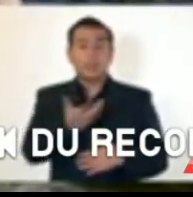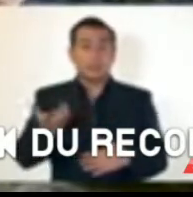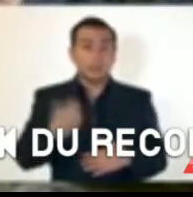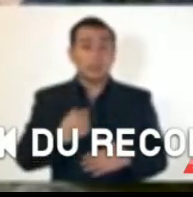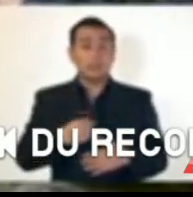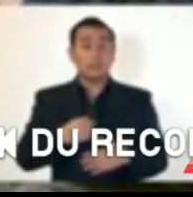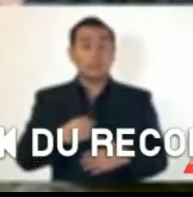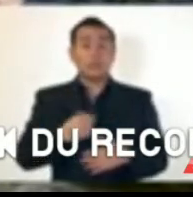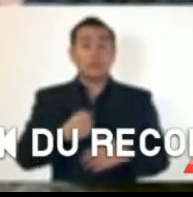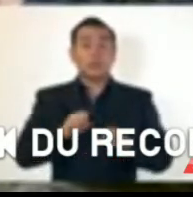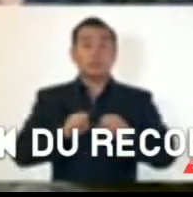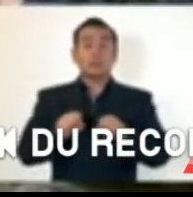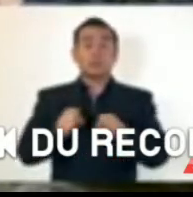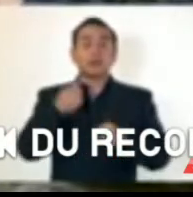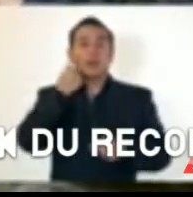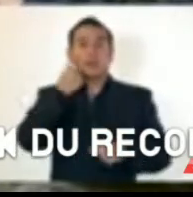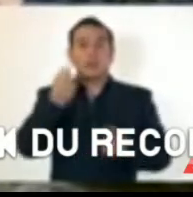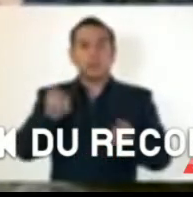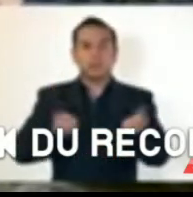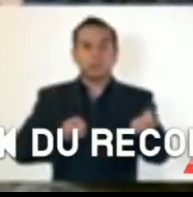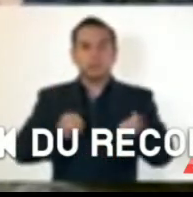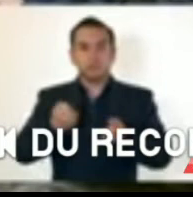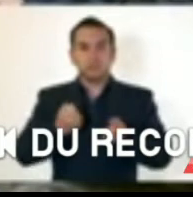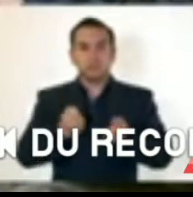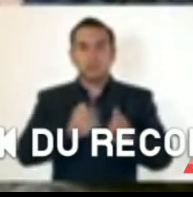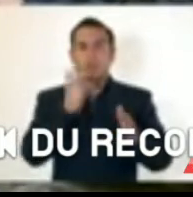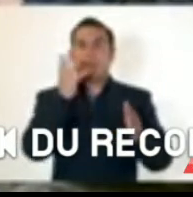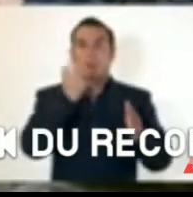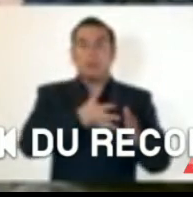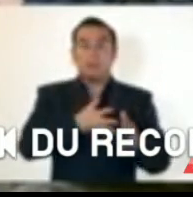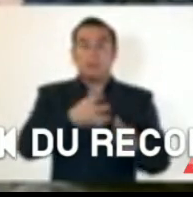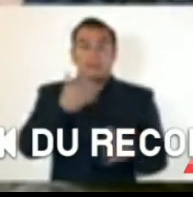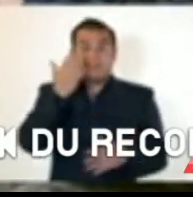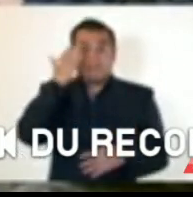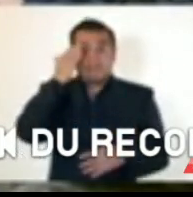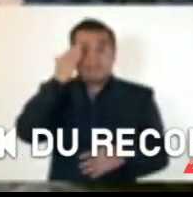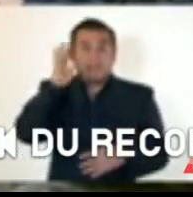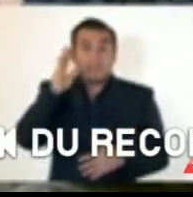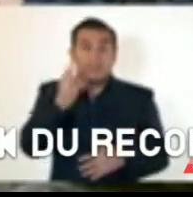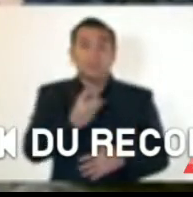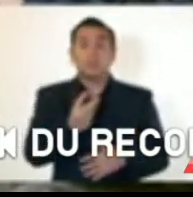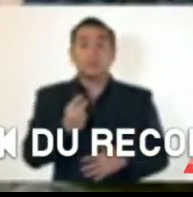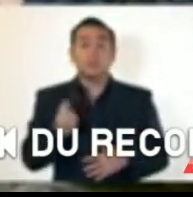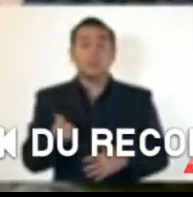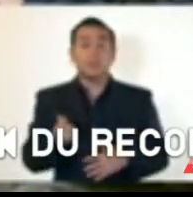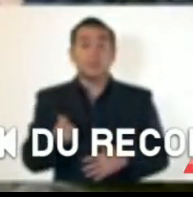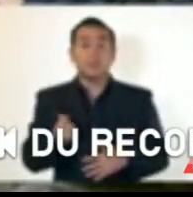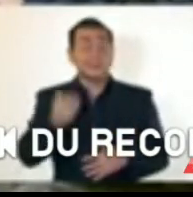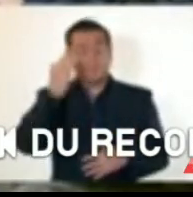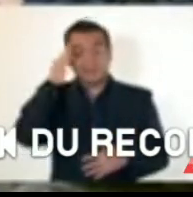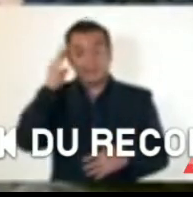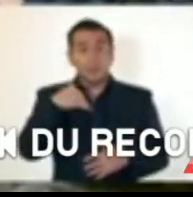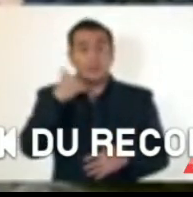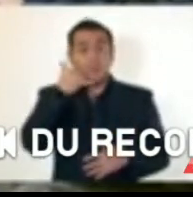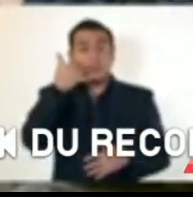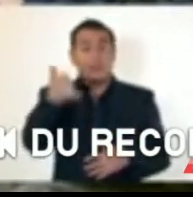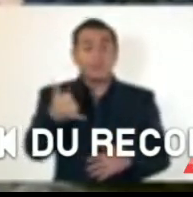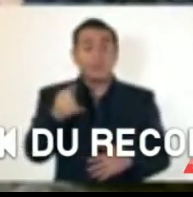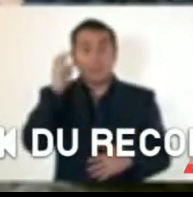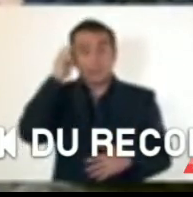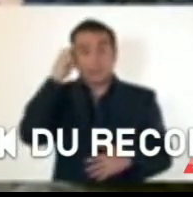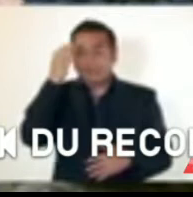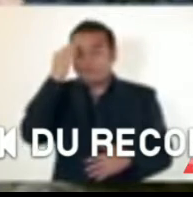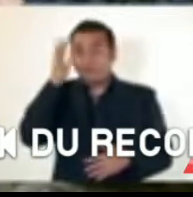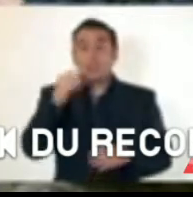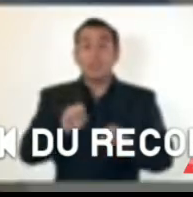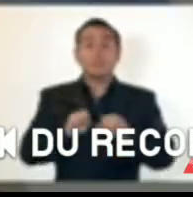furgones, todos los cadáveres, luego de la pandemia, que no sabemos cuándo va a terminar, vamos a contactarlo, pero ahorita no hay tiempo para atender